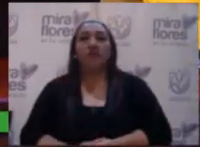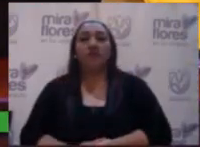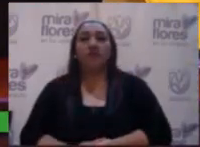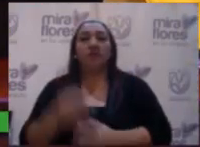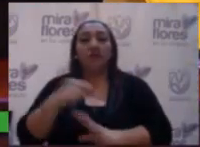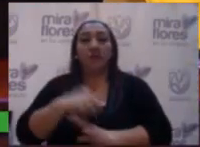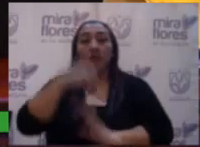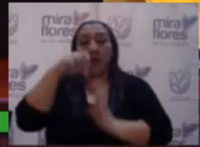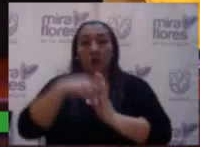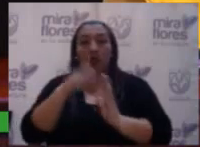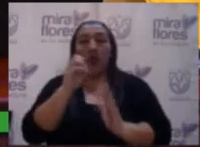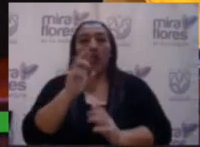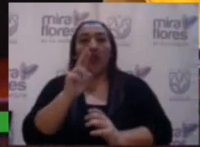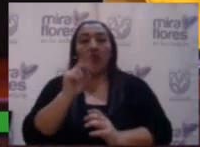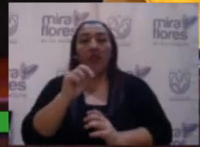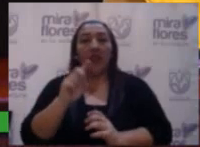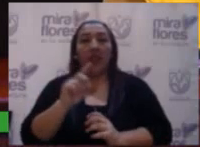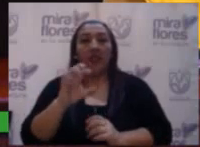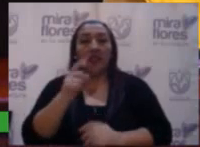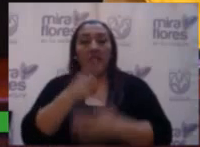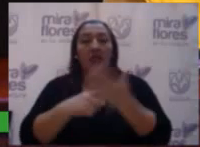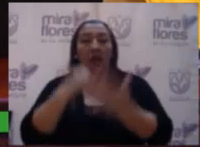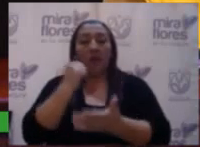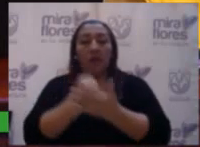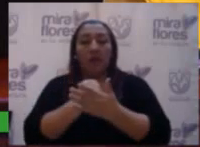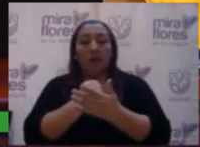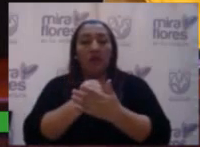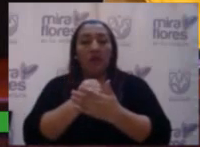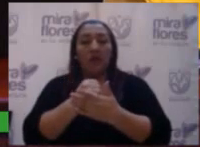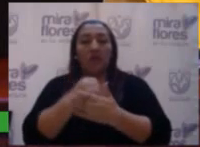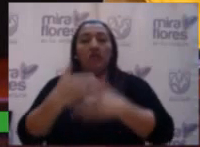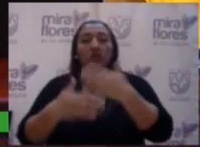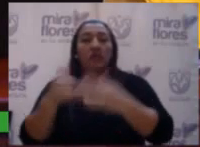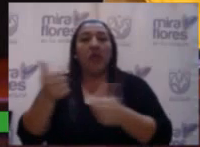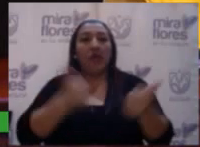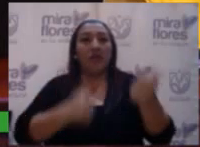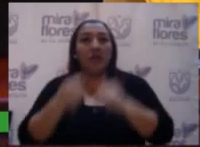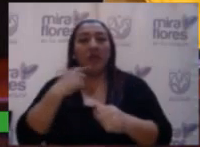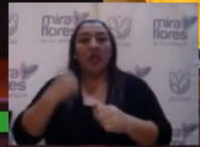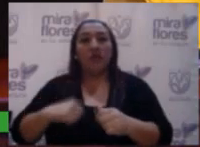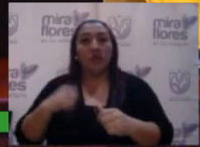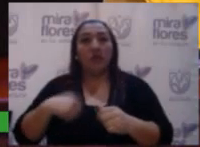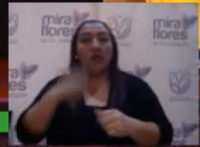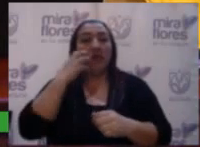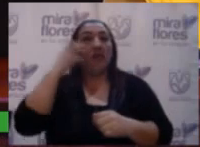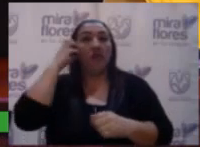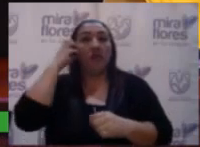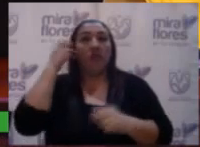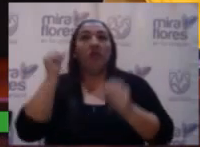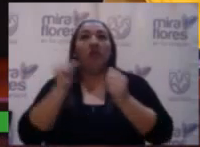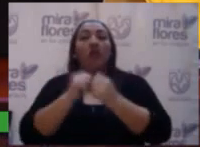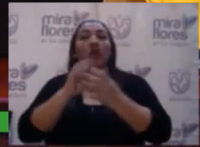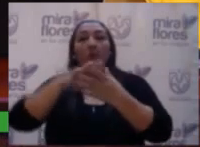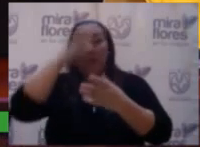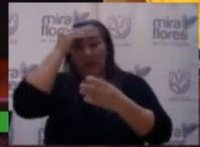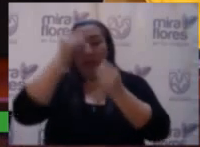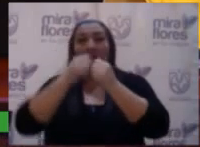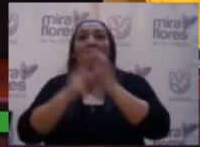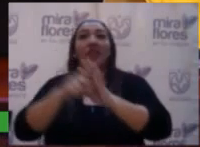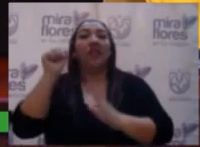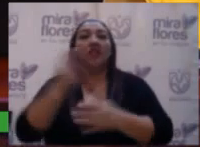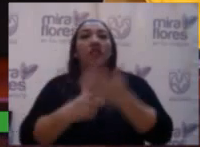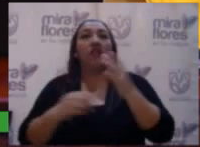proyecto de ordenanza que aprueba el texto único de Procedimientos administrativos de la municipalidad distrital de Miraflores que comprende los derechos y servicios